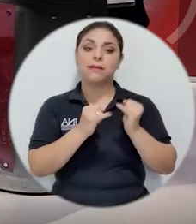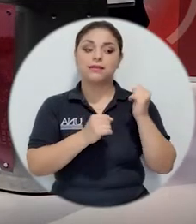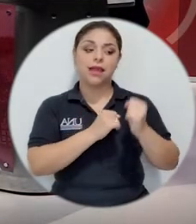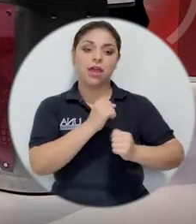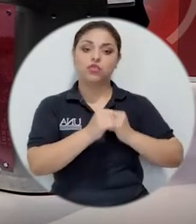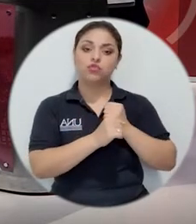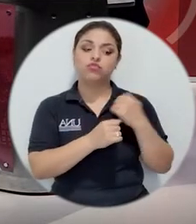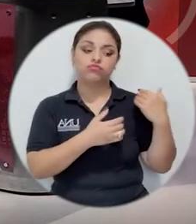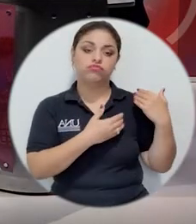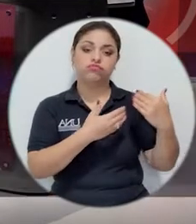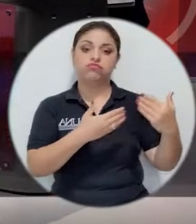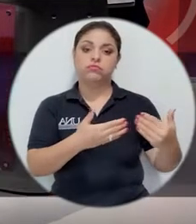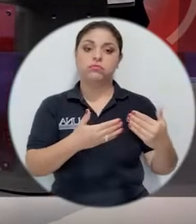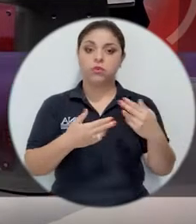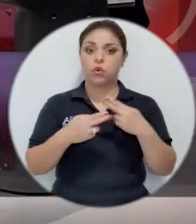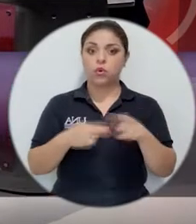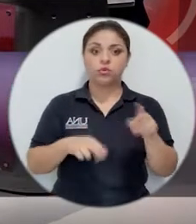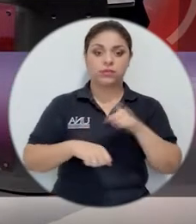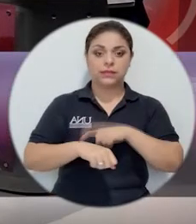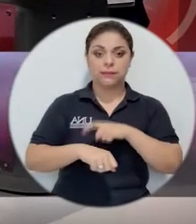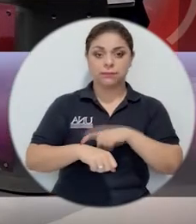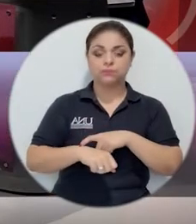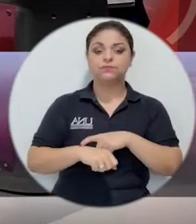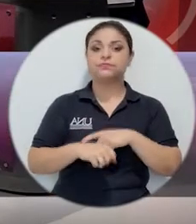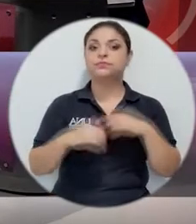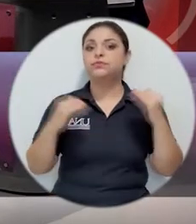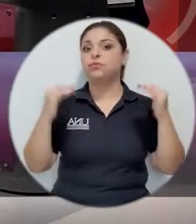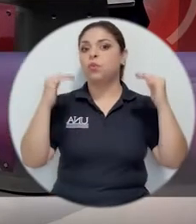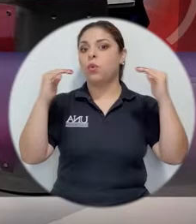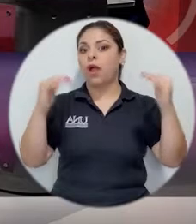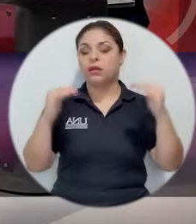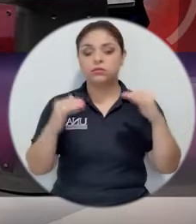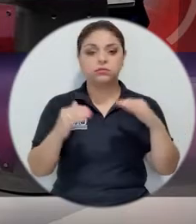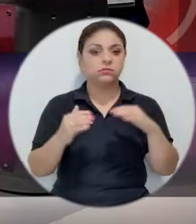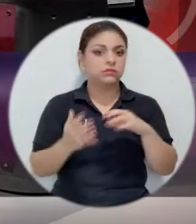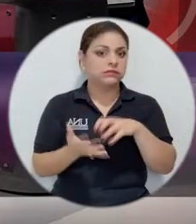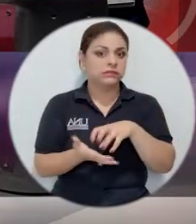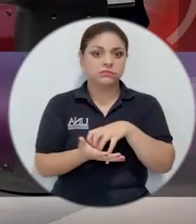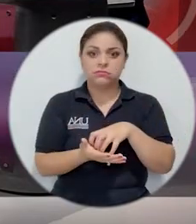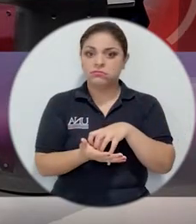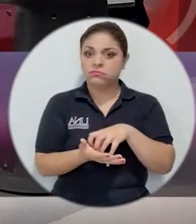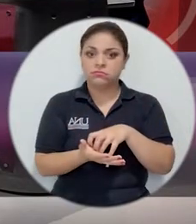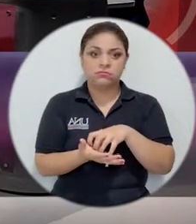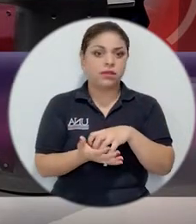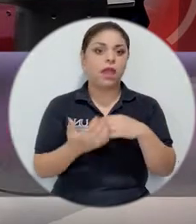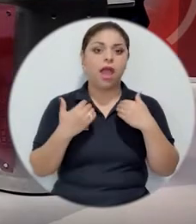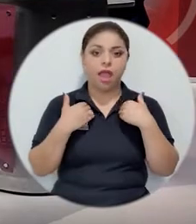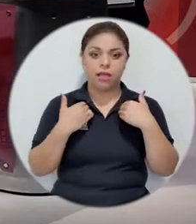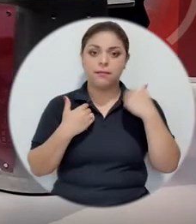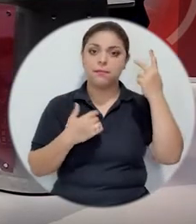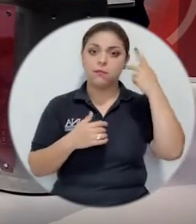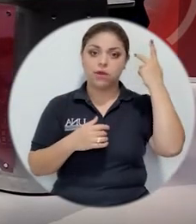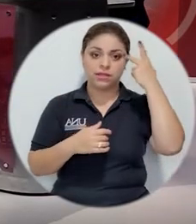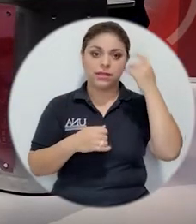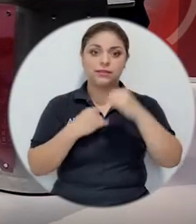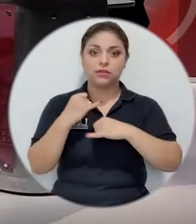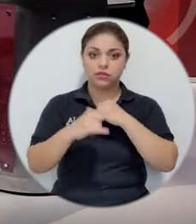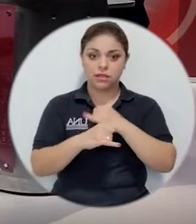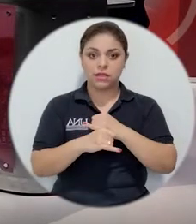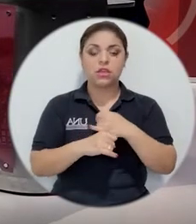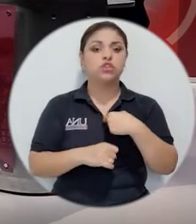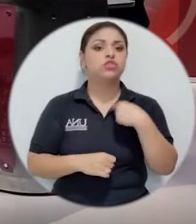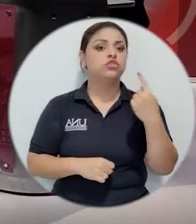últimas décadas y cada vez en más corto tiempo es el alto nivel de incertidumbre que hay en la